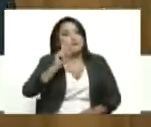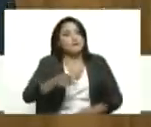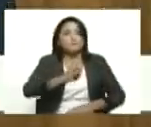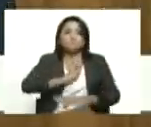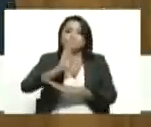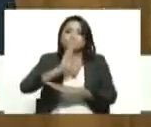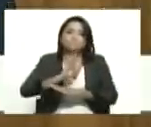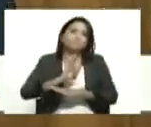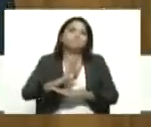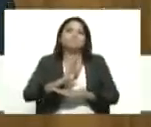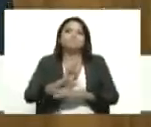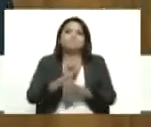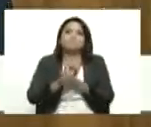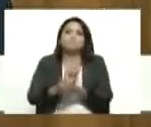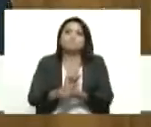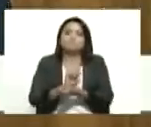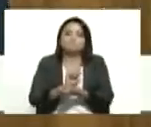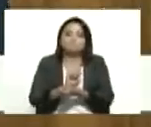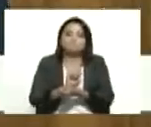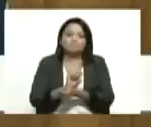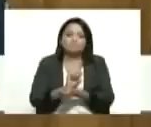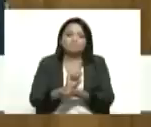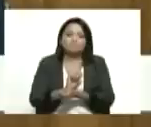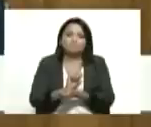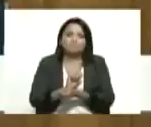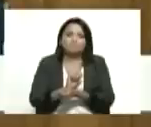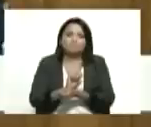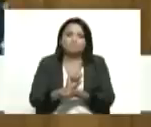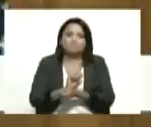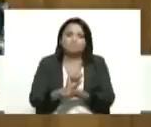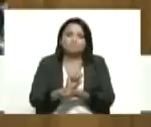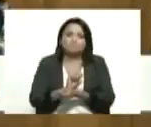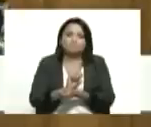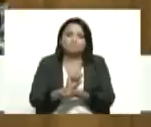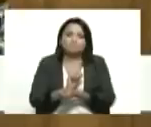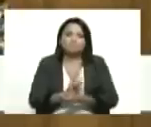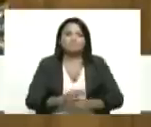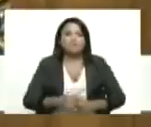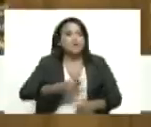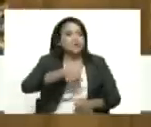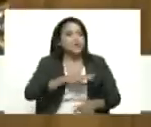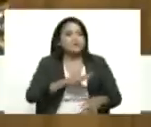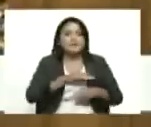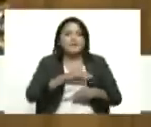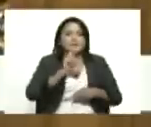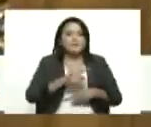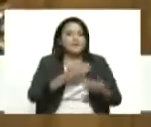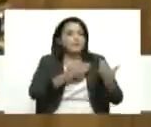Asuma su responsabilidad, que nosotros estamos obligados a asumir la que nos corresponde.